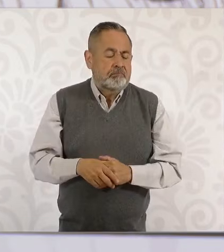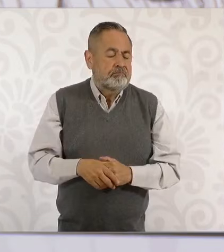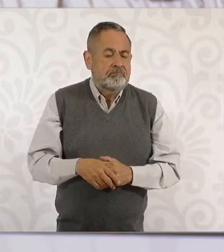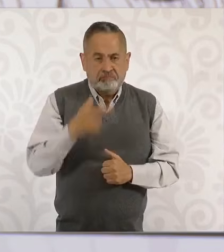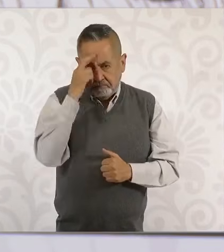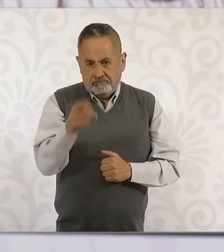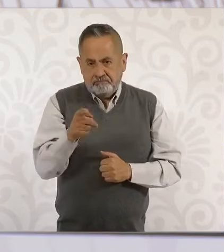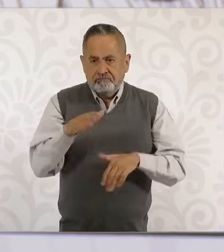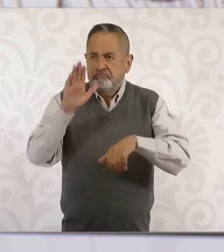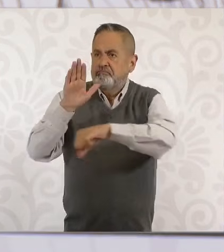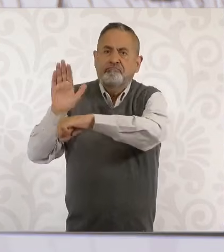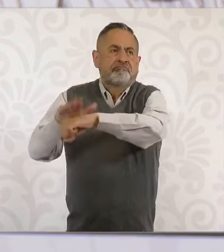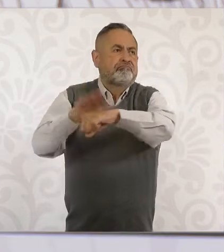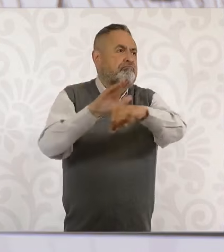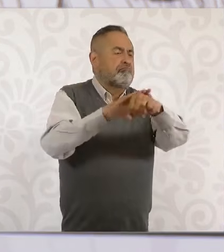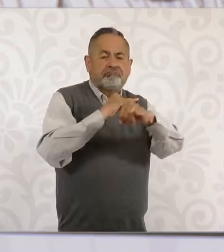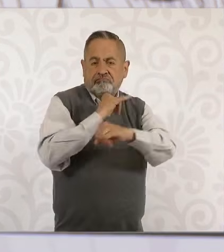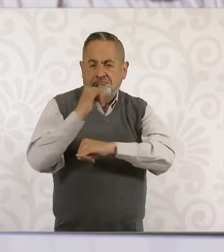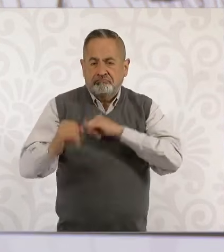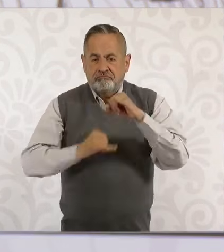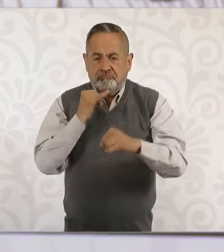este llamado internacional.